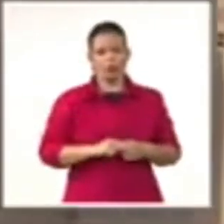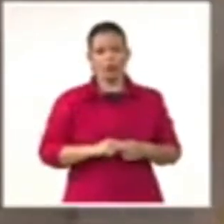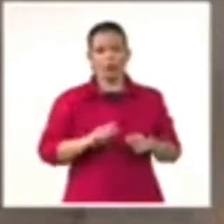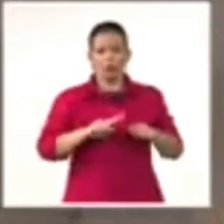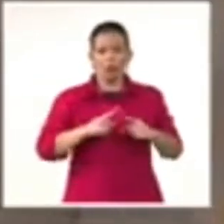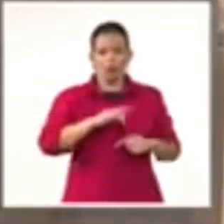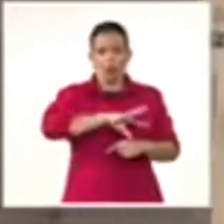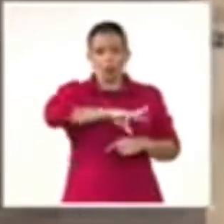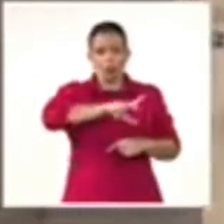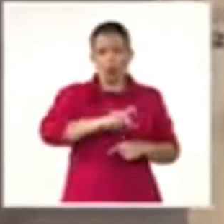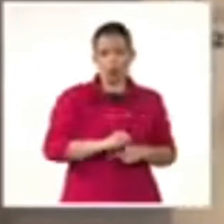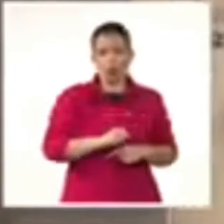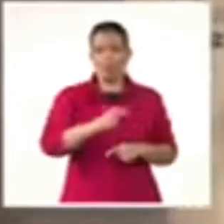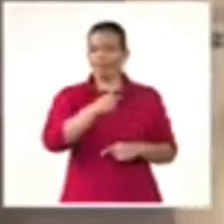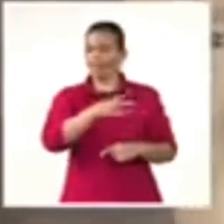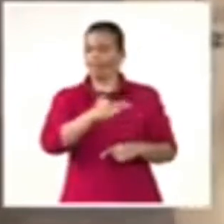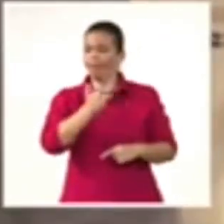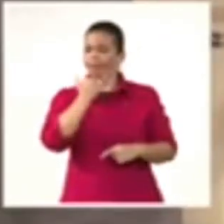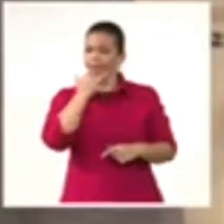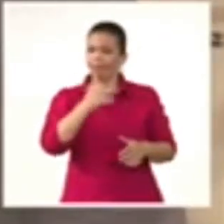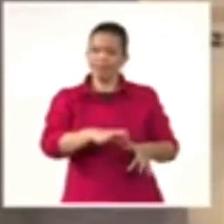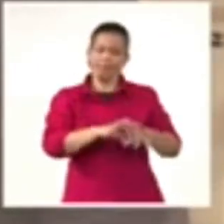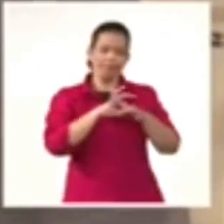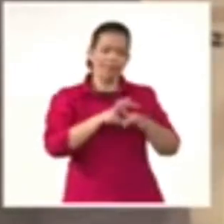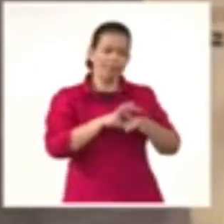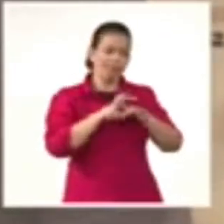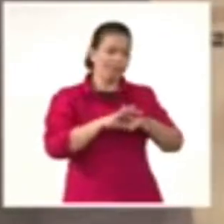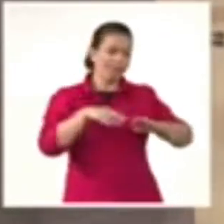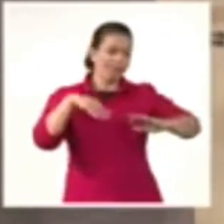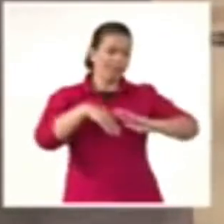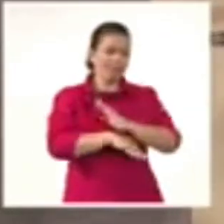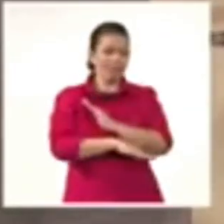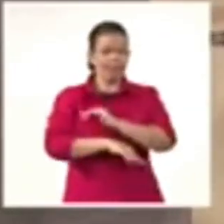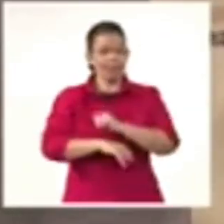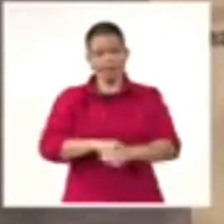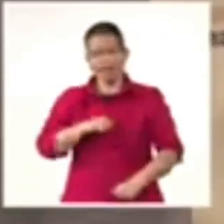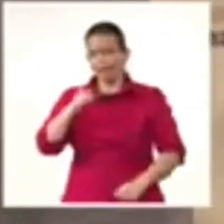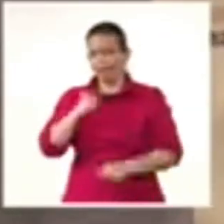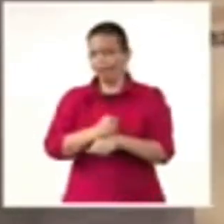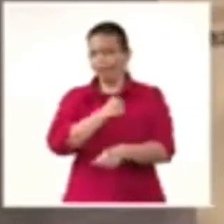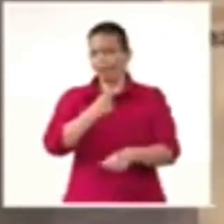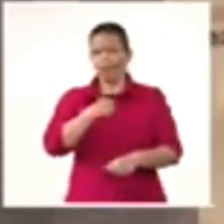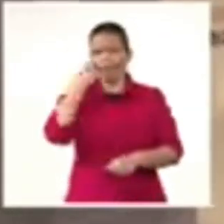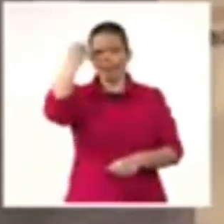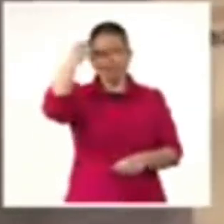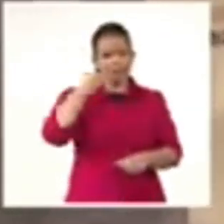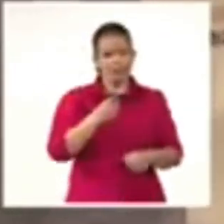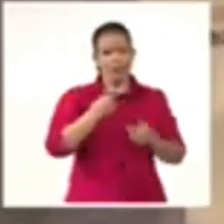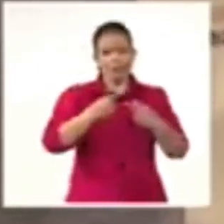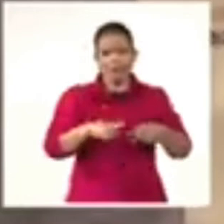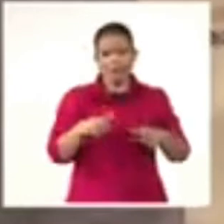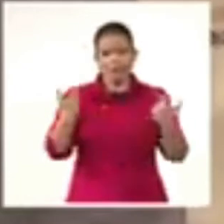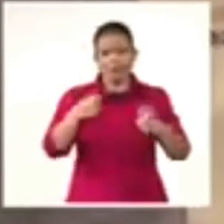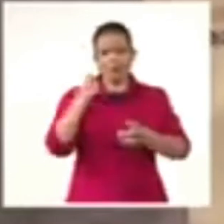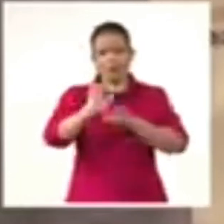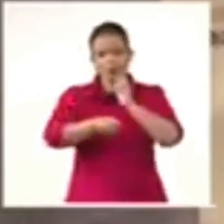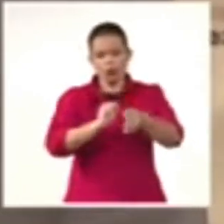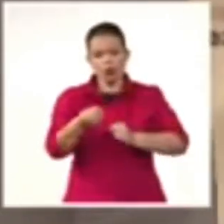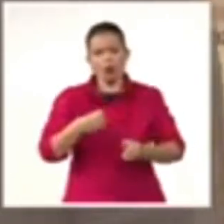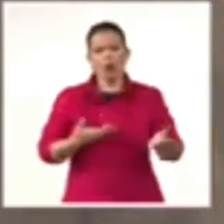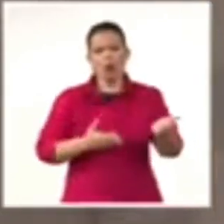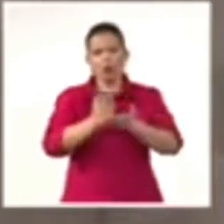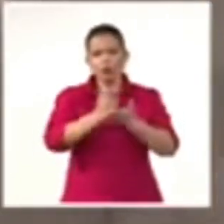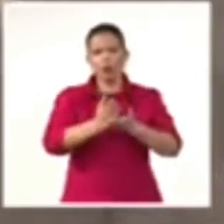que desmoviliza y que va contra el ideal socialista. No dejaremos que nos invada. La combatimos y